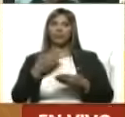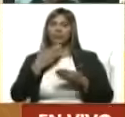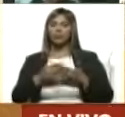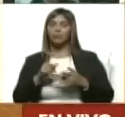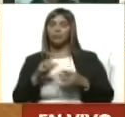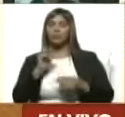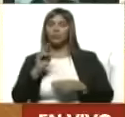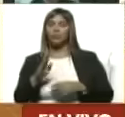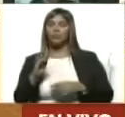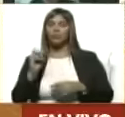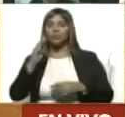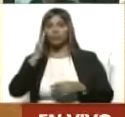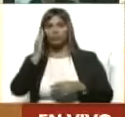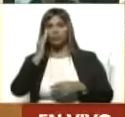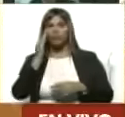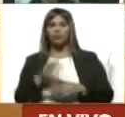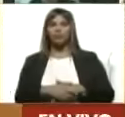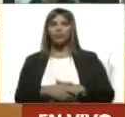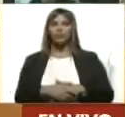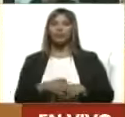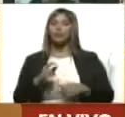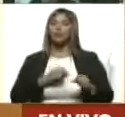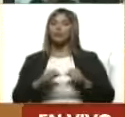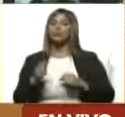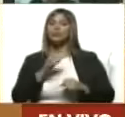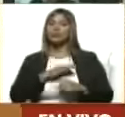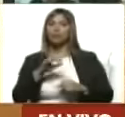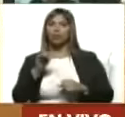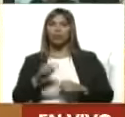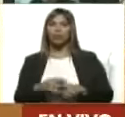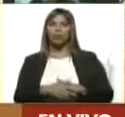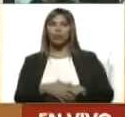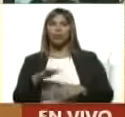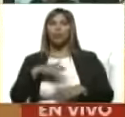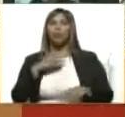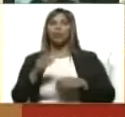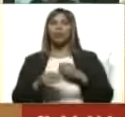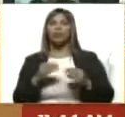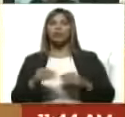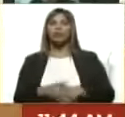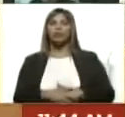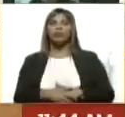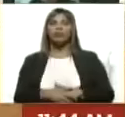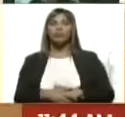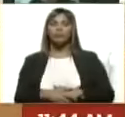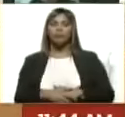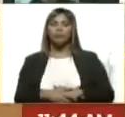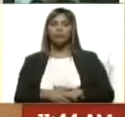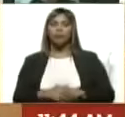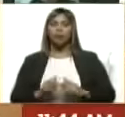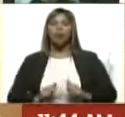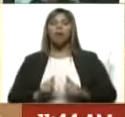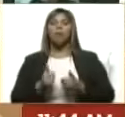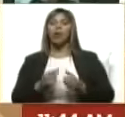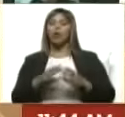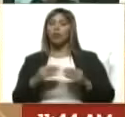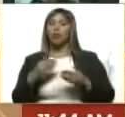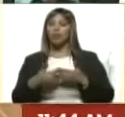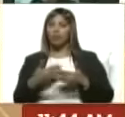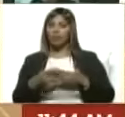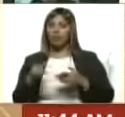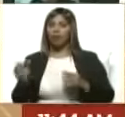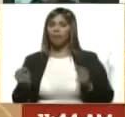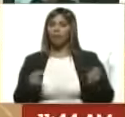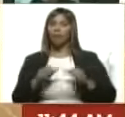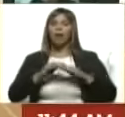compañeros de la UVC saben, los compañeros de los movimientos sociales también pueden hacerlo. Activar los testigos y miembros de